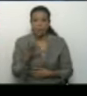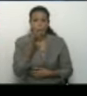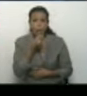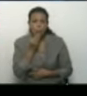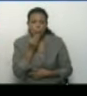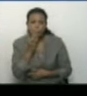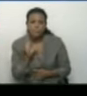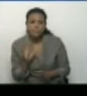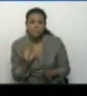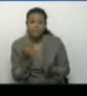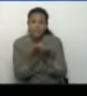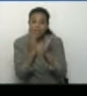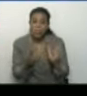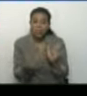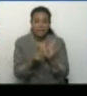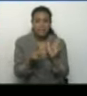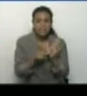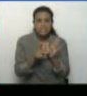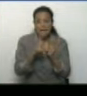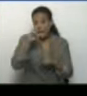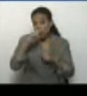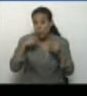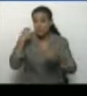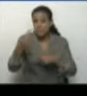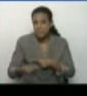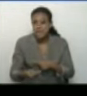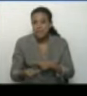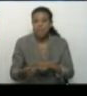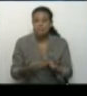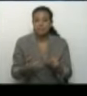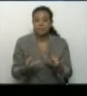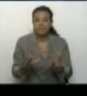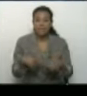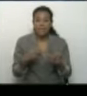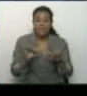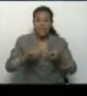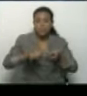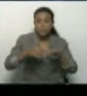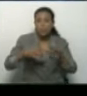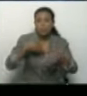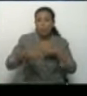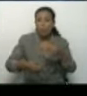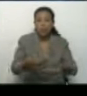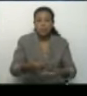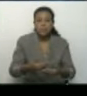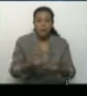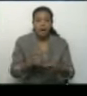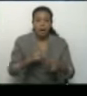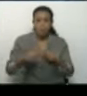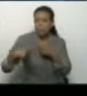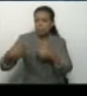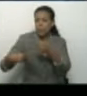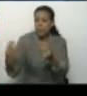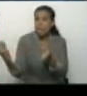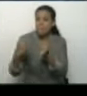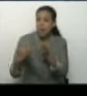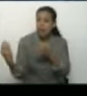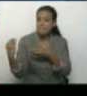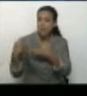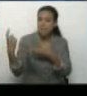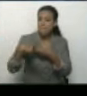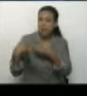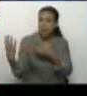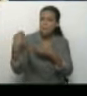como un estudiante y el año siguiente ya pasé a ser mentor. Y de generación en generación que ha ido llegando, se han ido integrando como